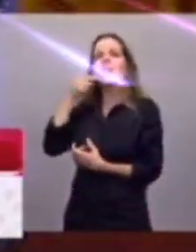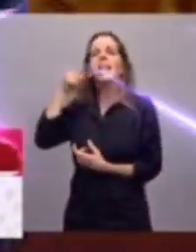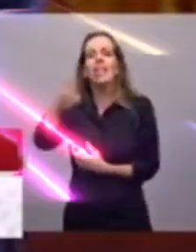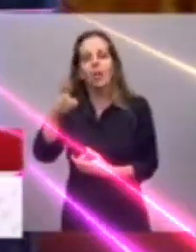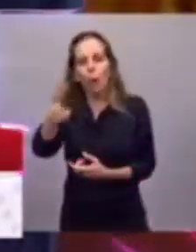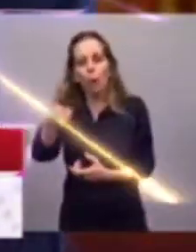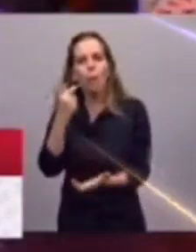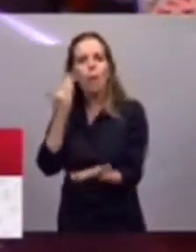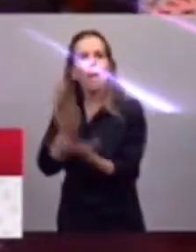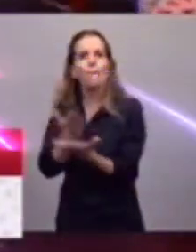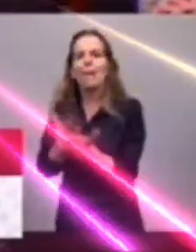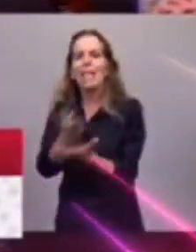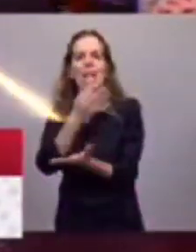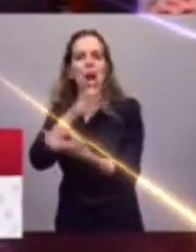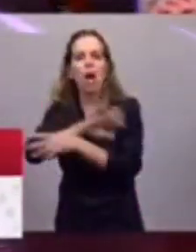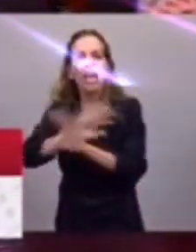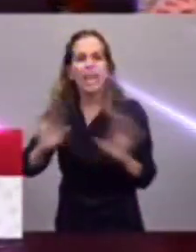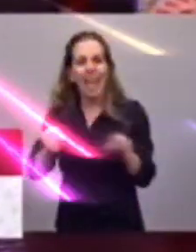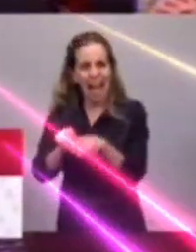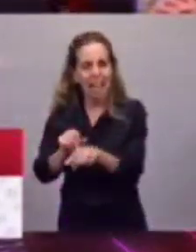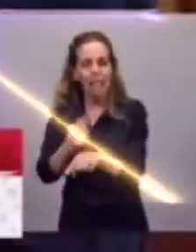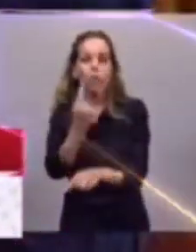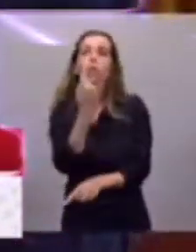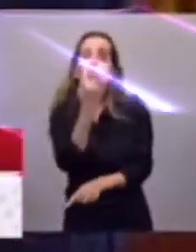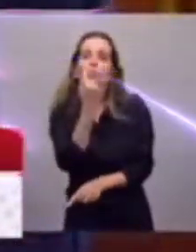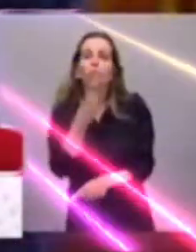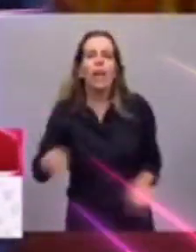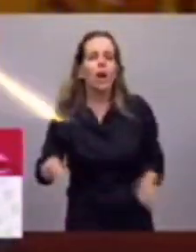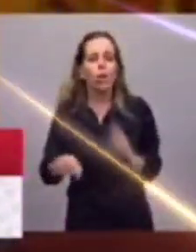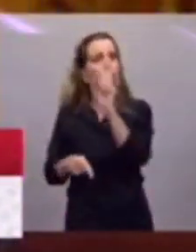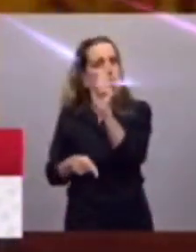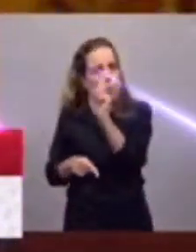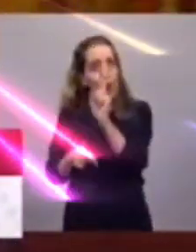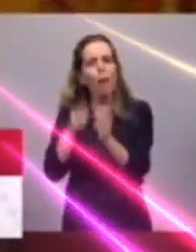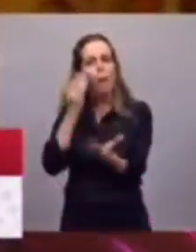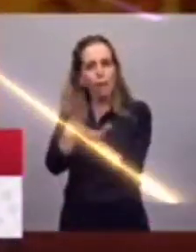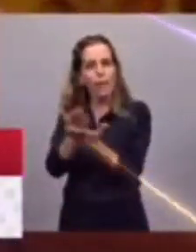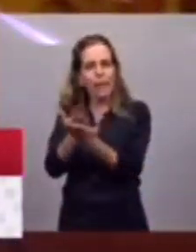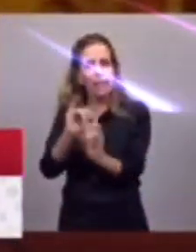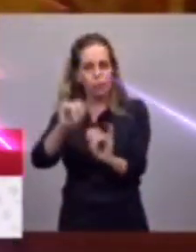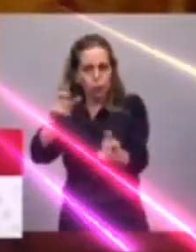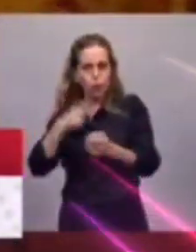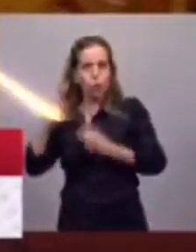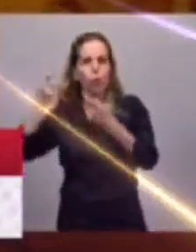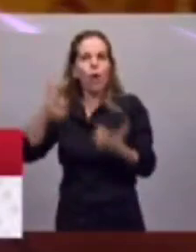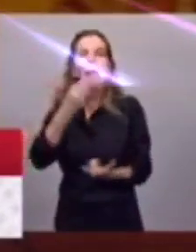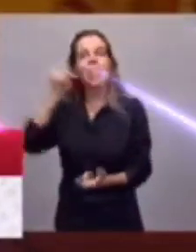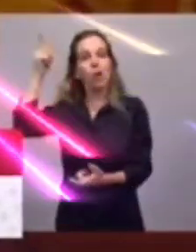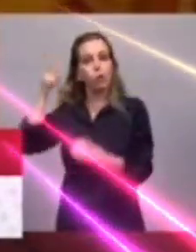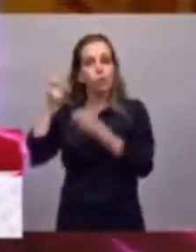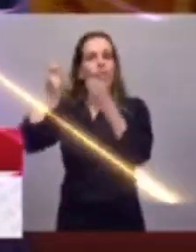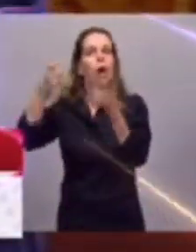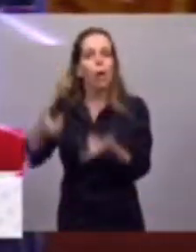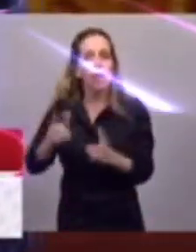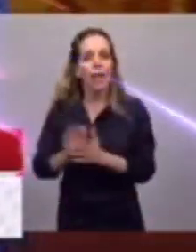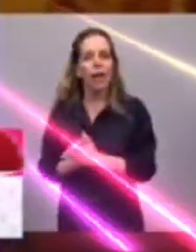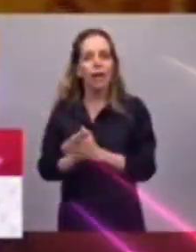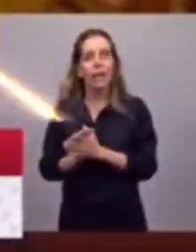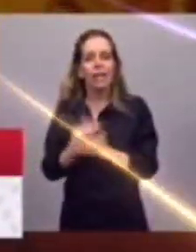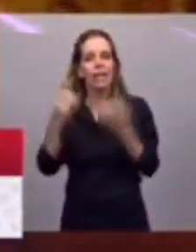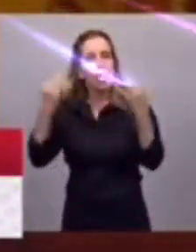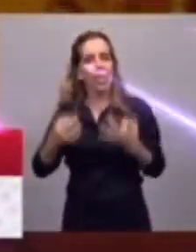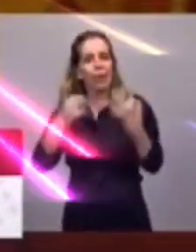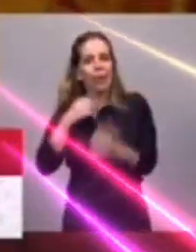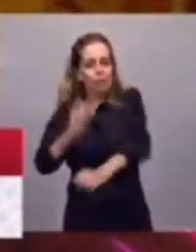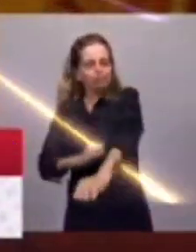lo que quieras, una sola cosa, lo que vos quieras, yo te lo voy a conceder. Se me pone la piel